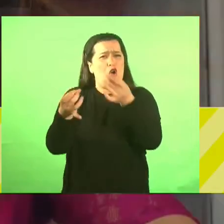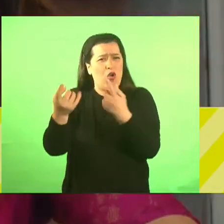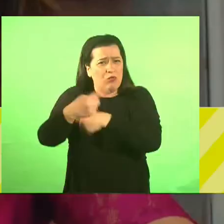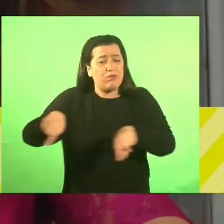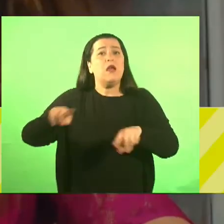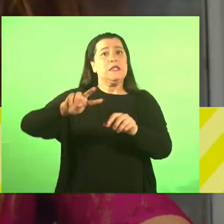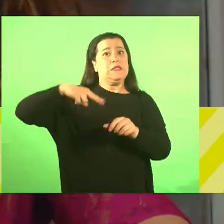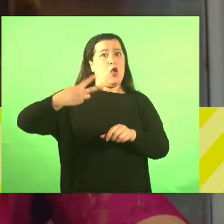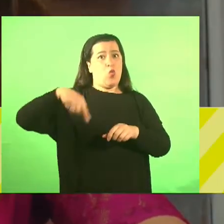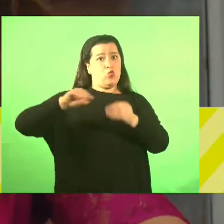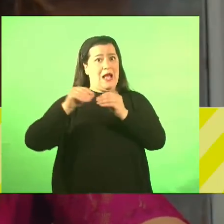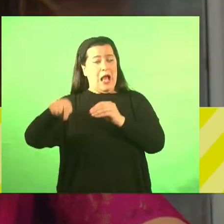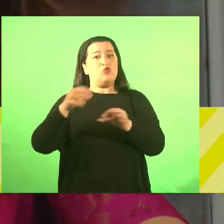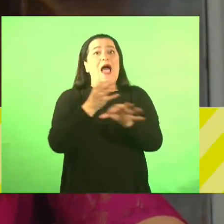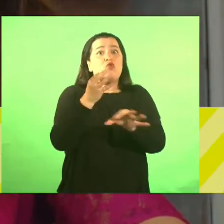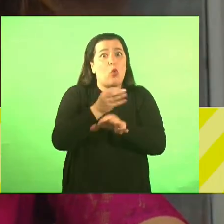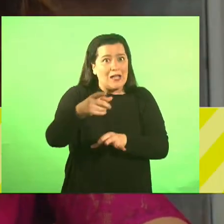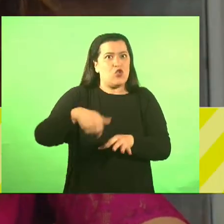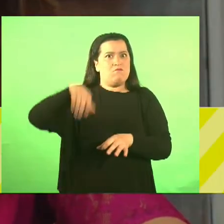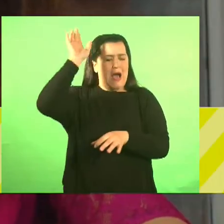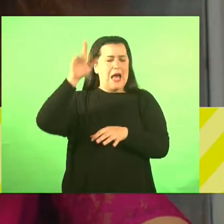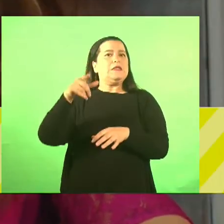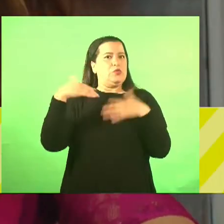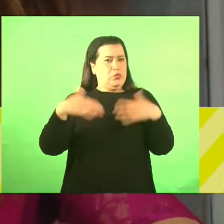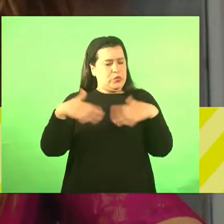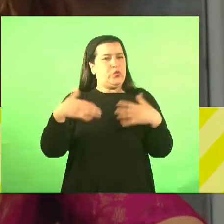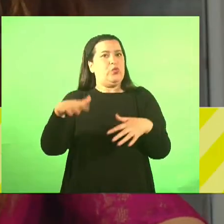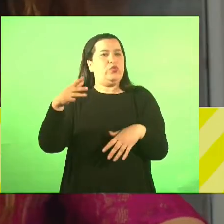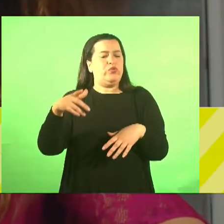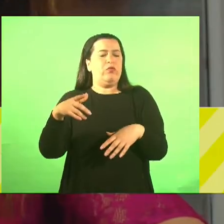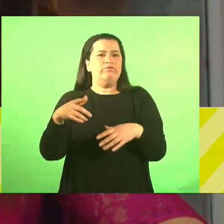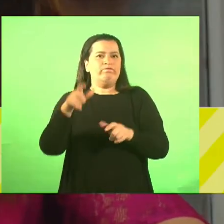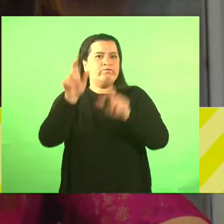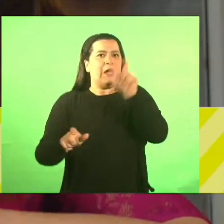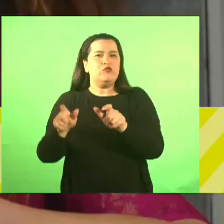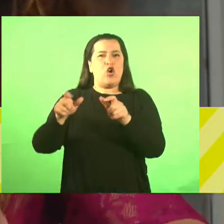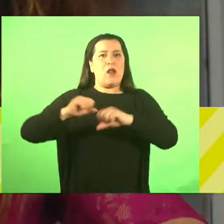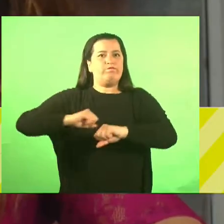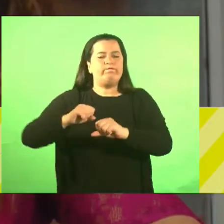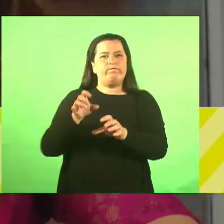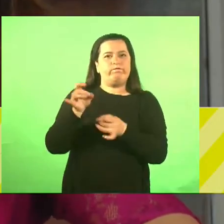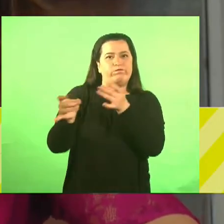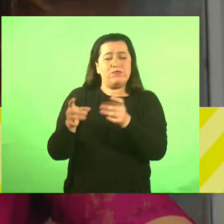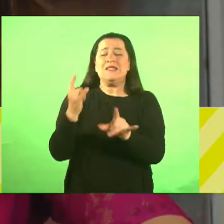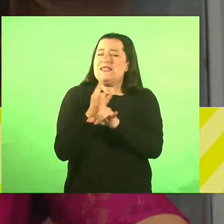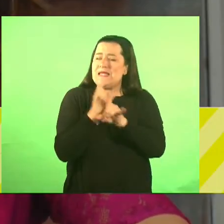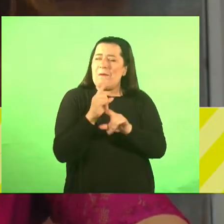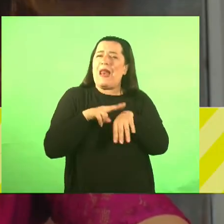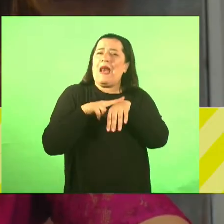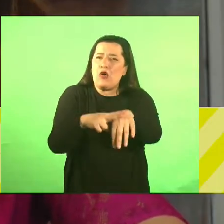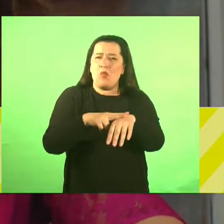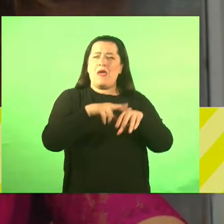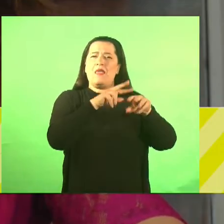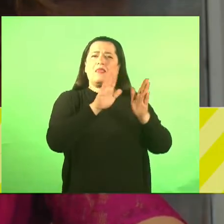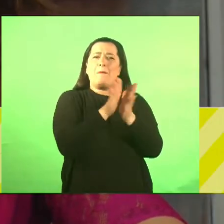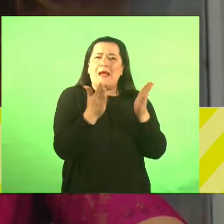de discriminación en el ámbito educativo. Ese es un tema que también se trabaja mucho en el INADI y siempre recomendamos los materiales que se